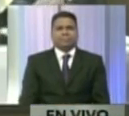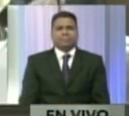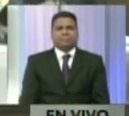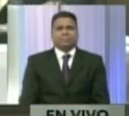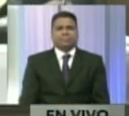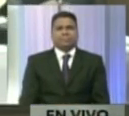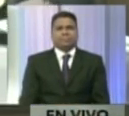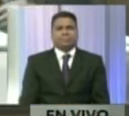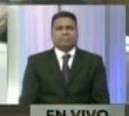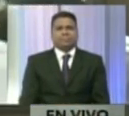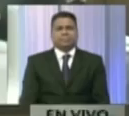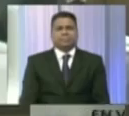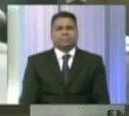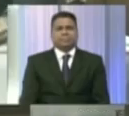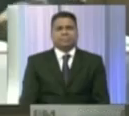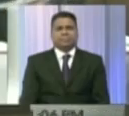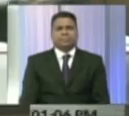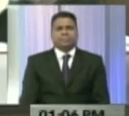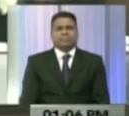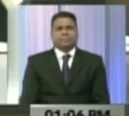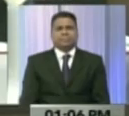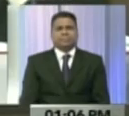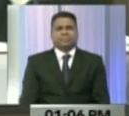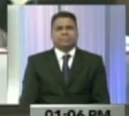Creo que están todas, ¿no?